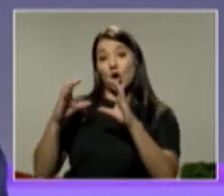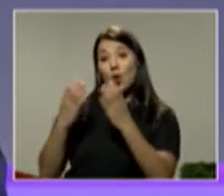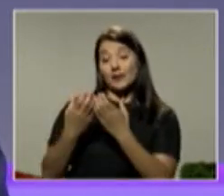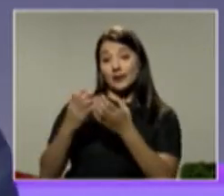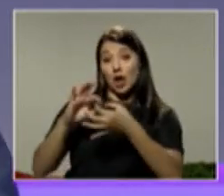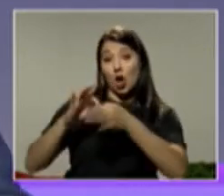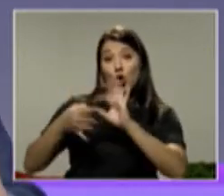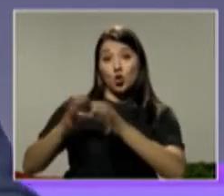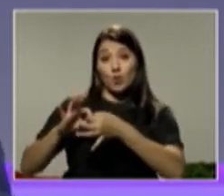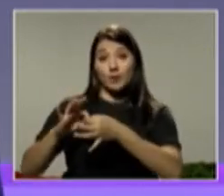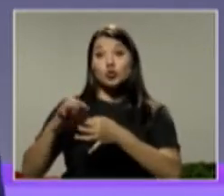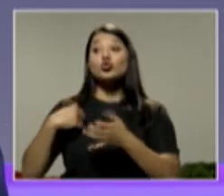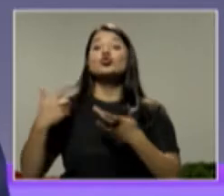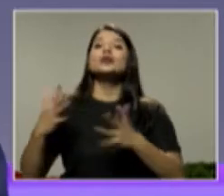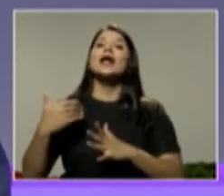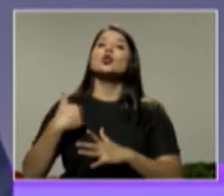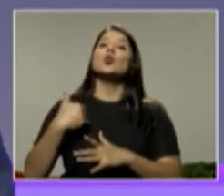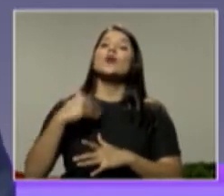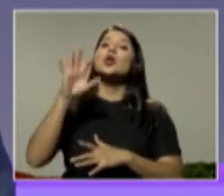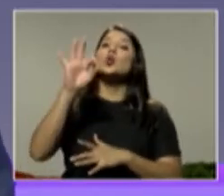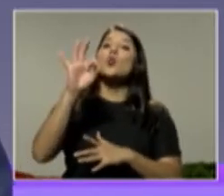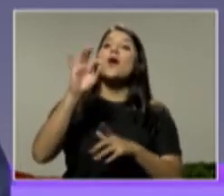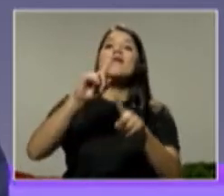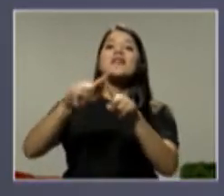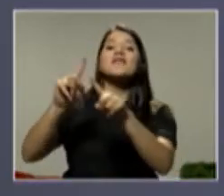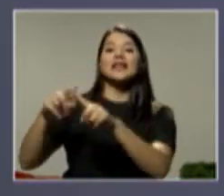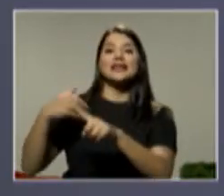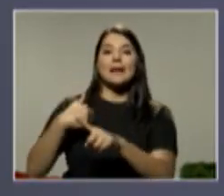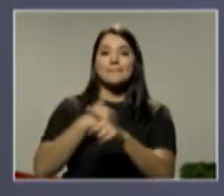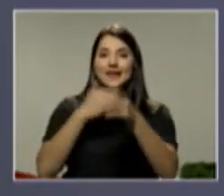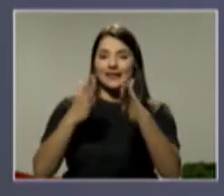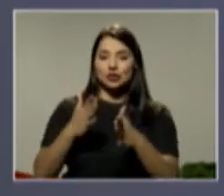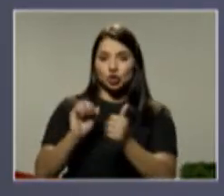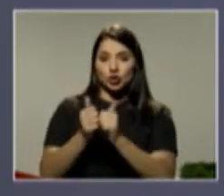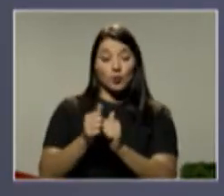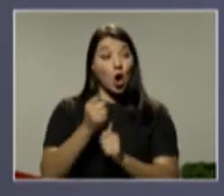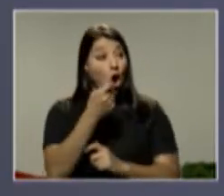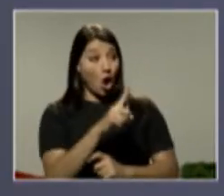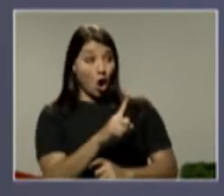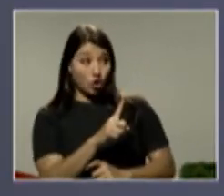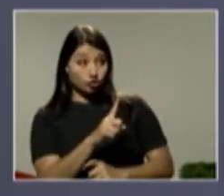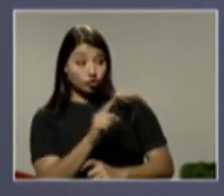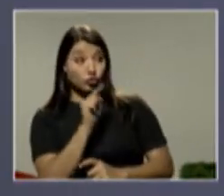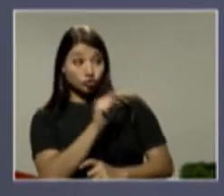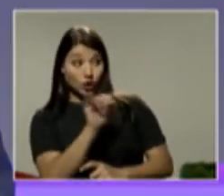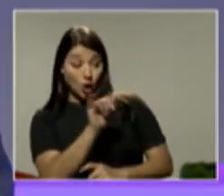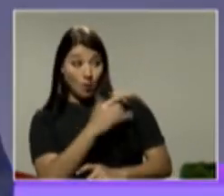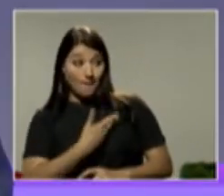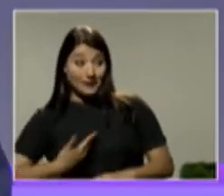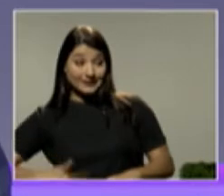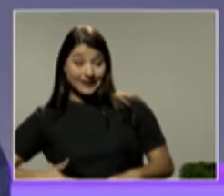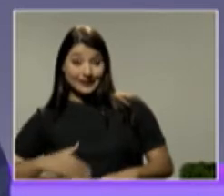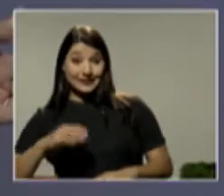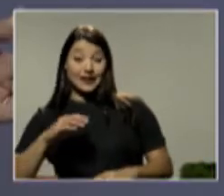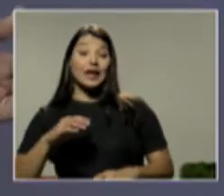estado con 9 diferentes ministros de deportes en tres administraciones. Como presidente del COI, pero